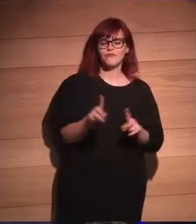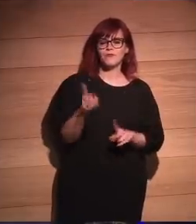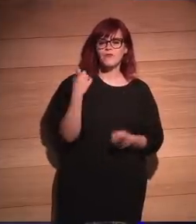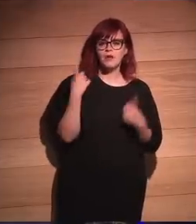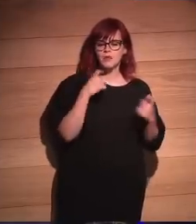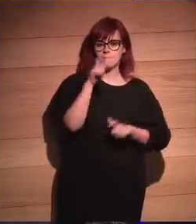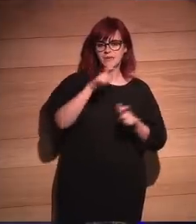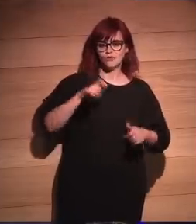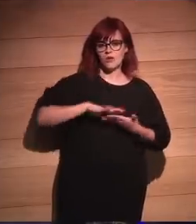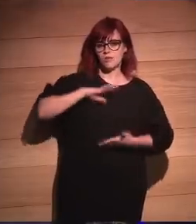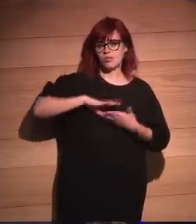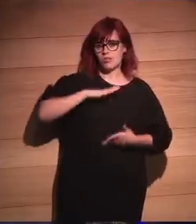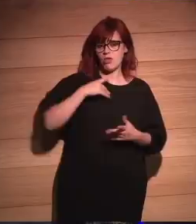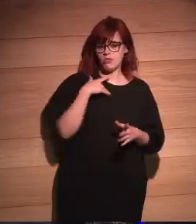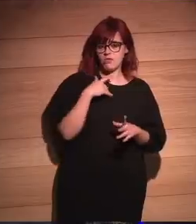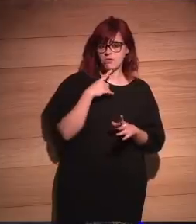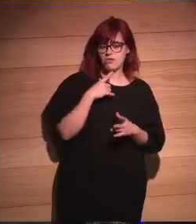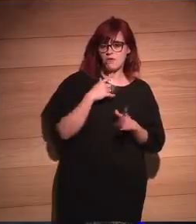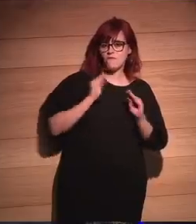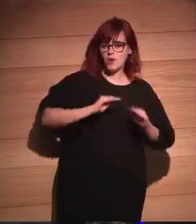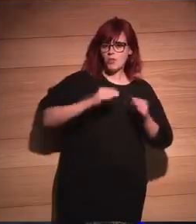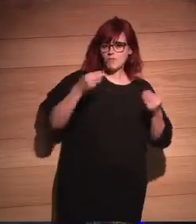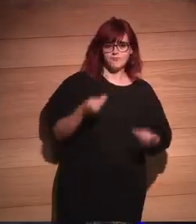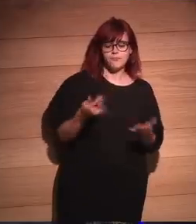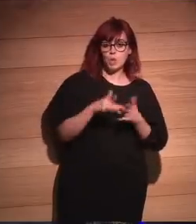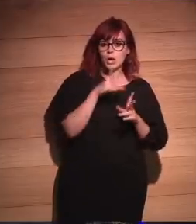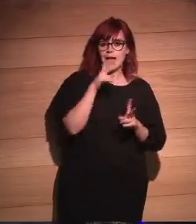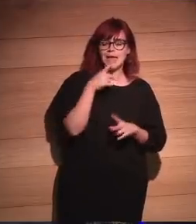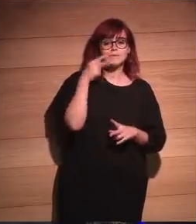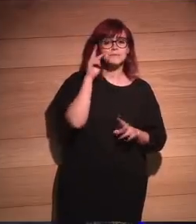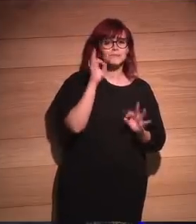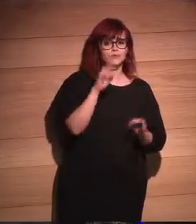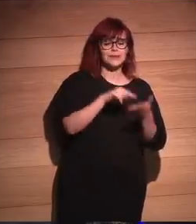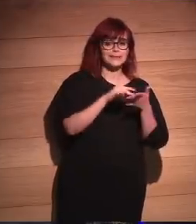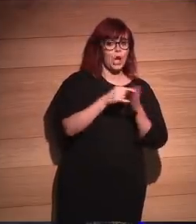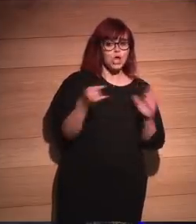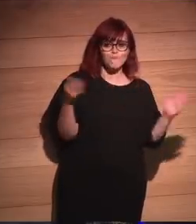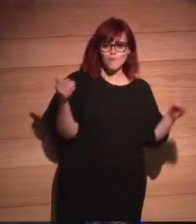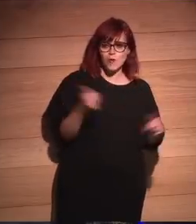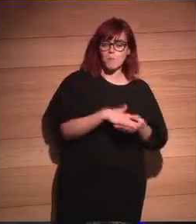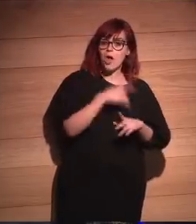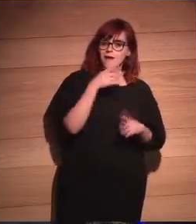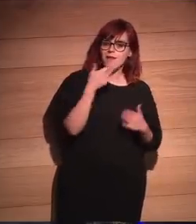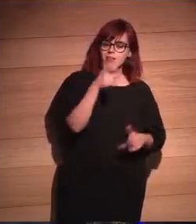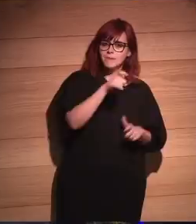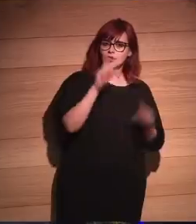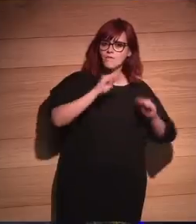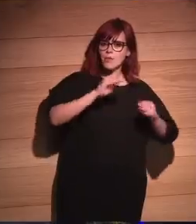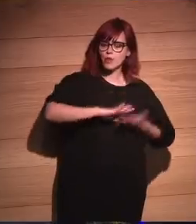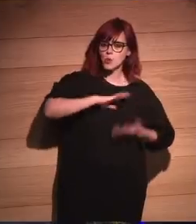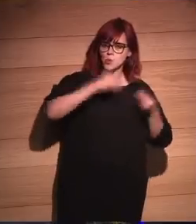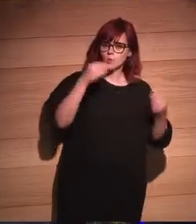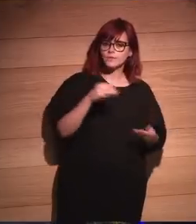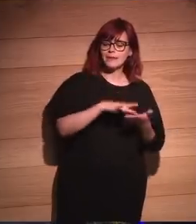de personal cualificado, experto en tecnología, que es un valor estratégico, entiendo,